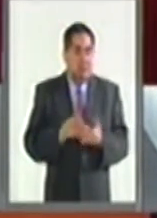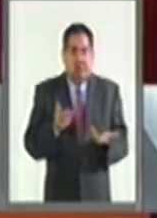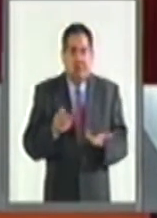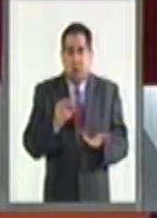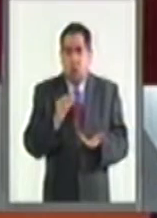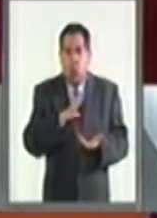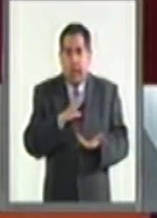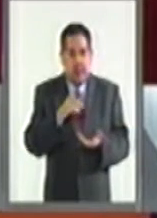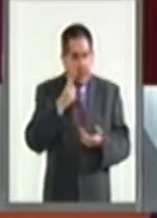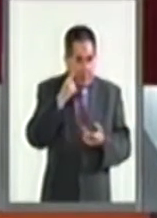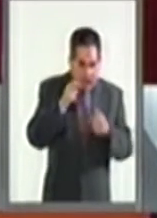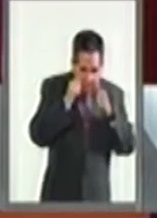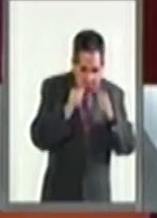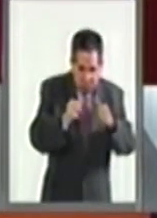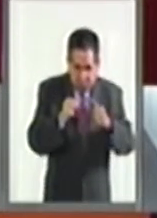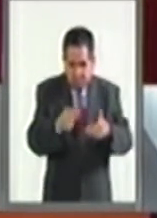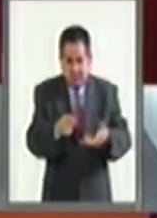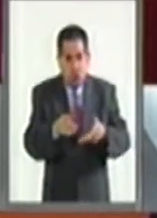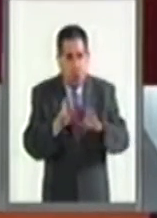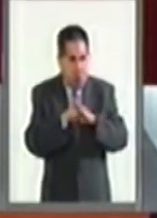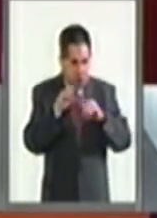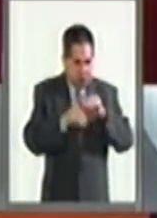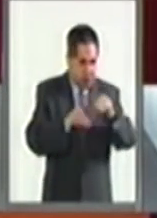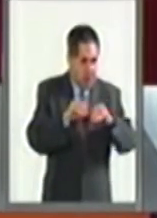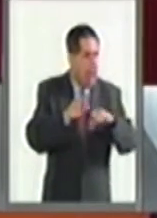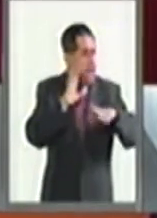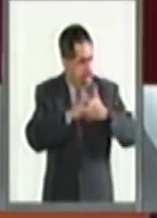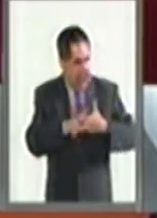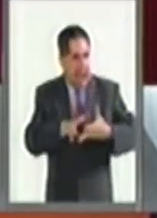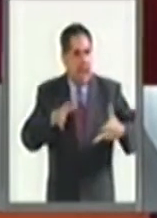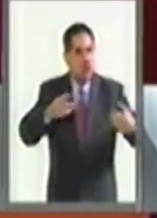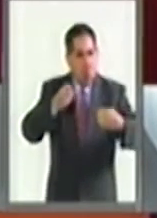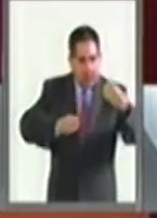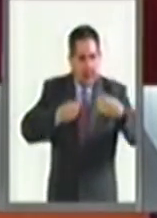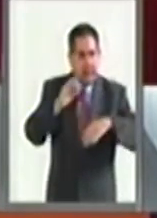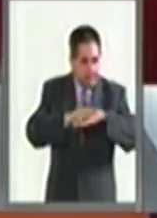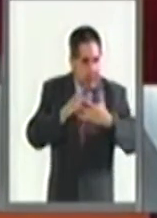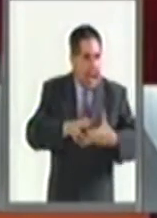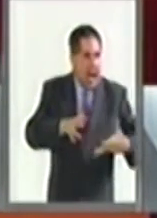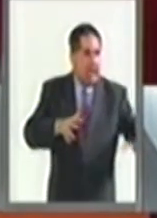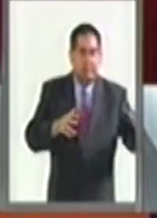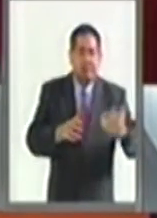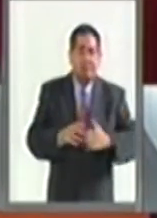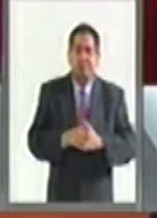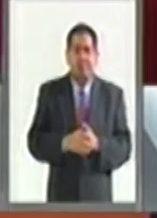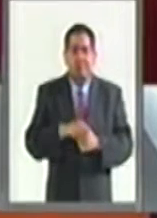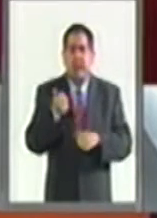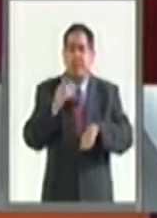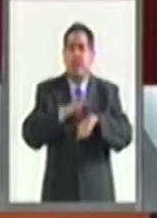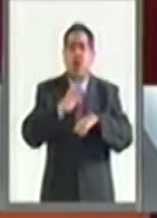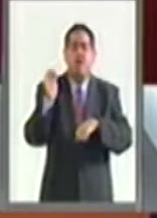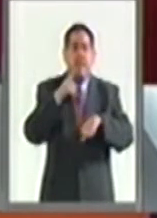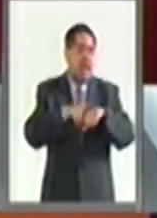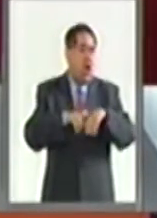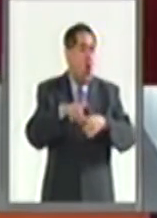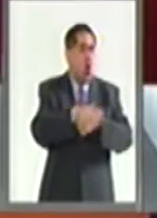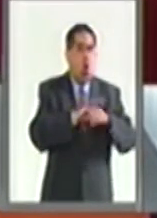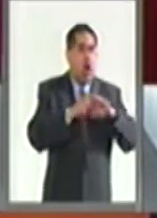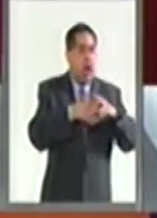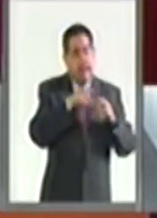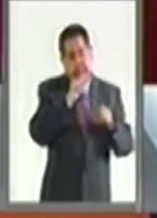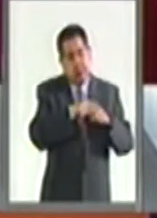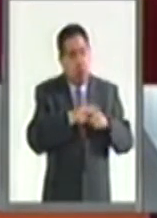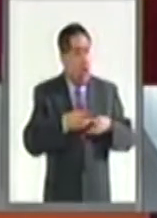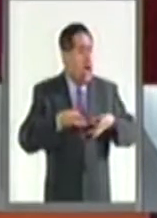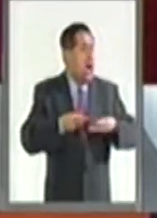lo suficiente para crear una infraestructura mayor. Las administraciones federales o locales